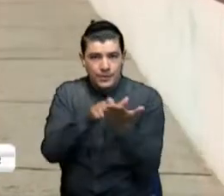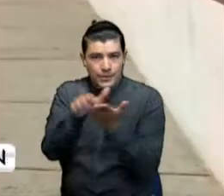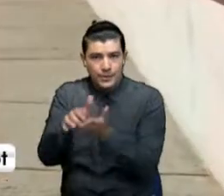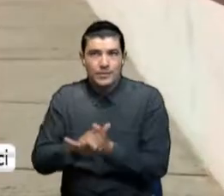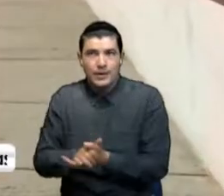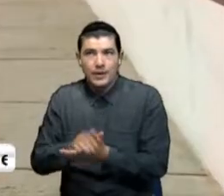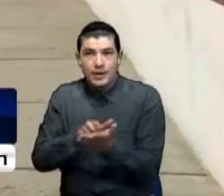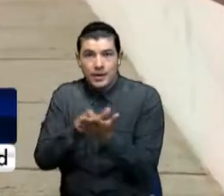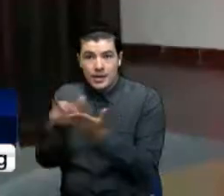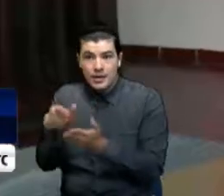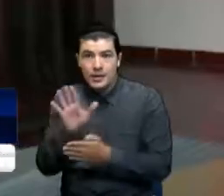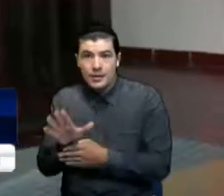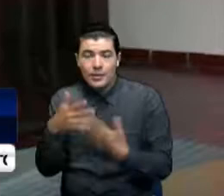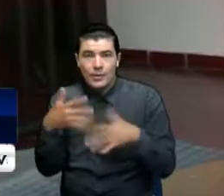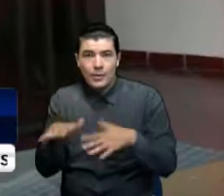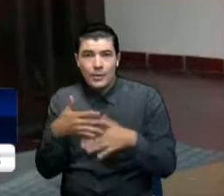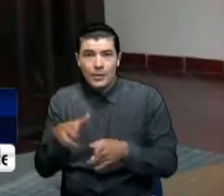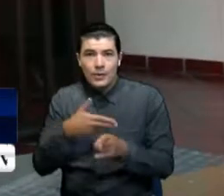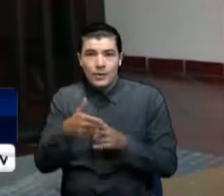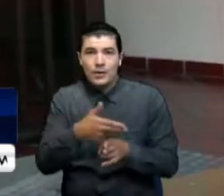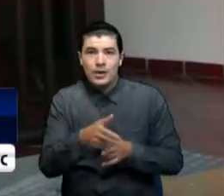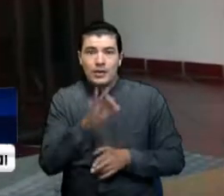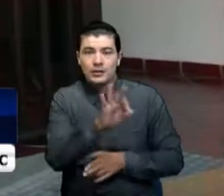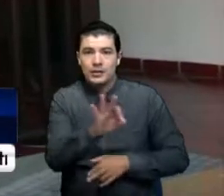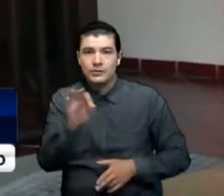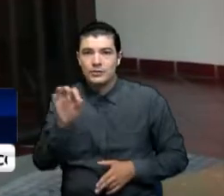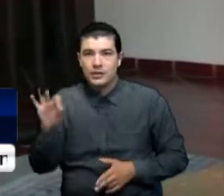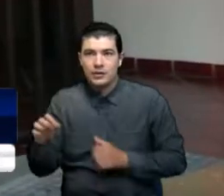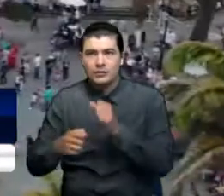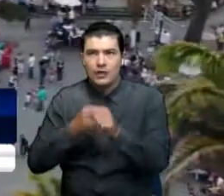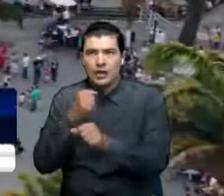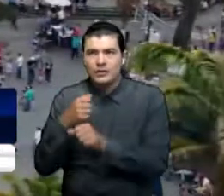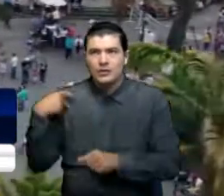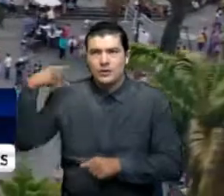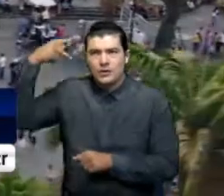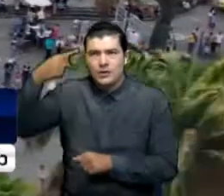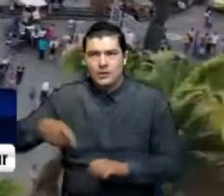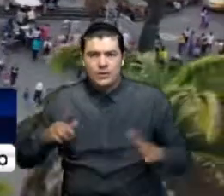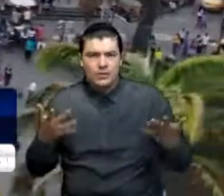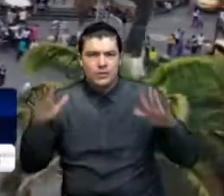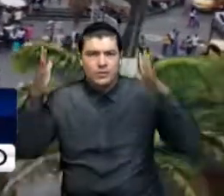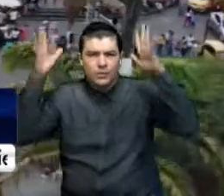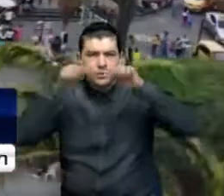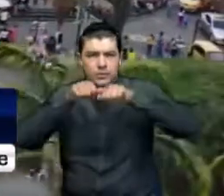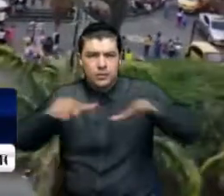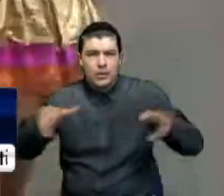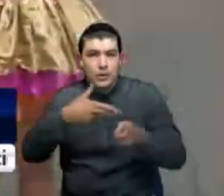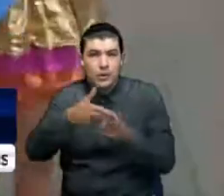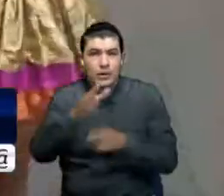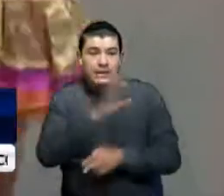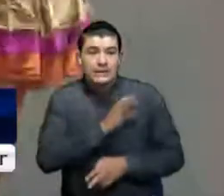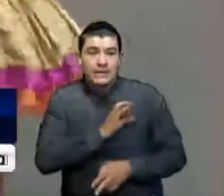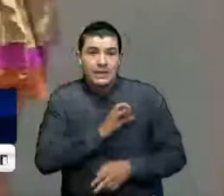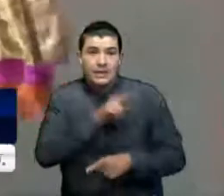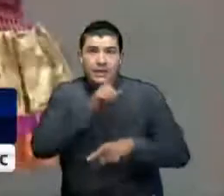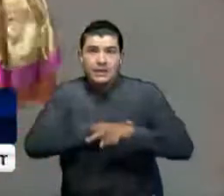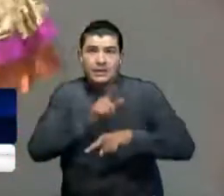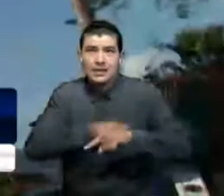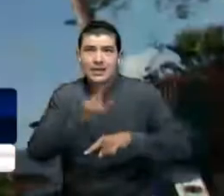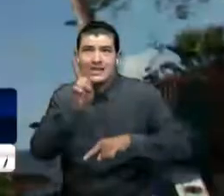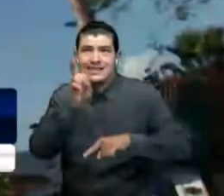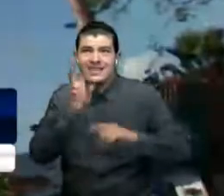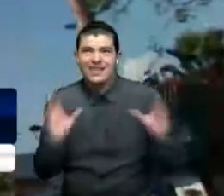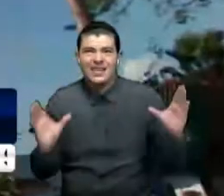Girón se prepara para celebrar sus 388 años de historia en un evento público previsto para este sábado a partir de las 7 de la